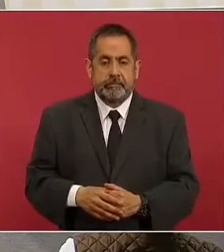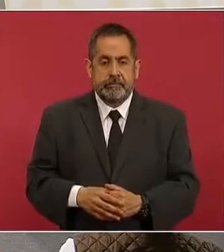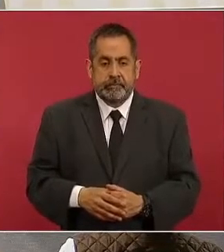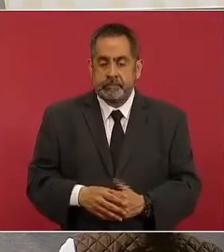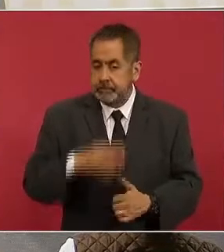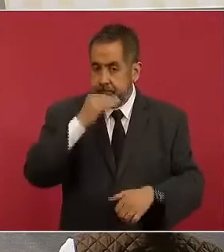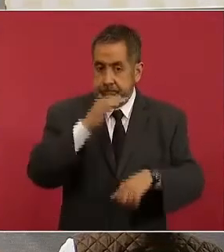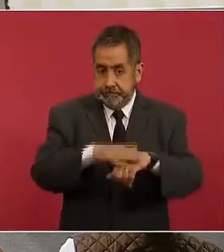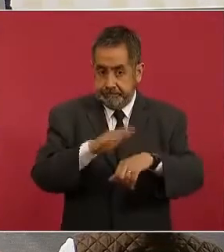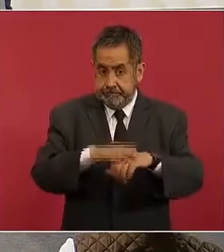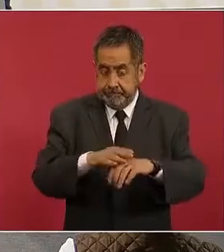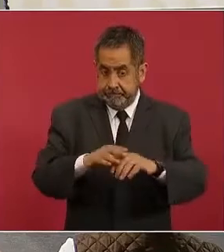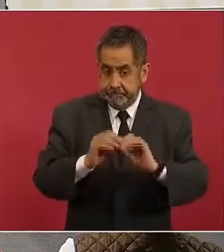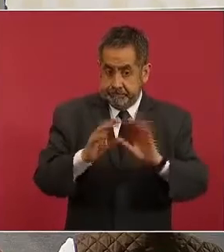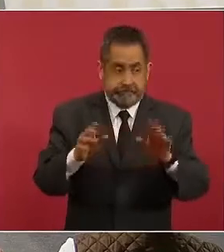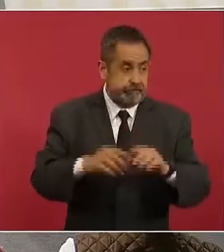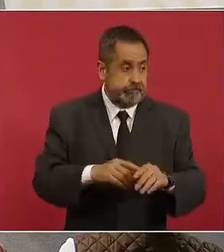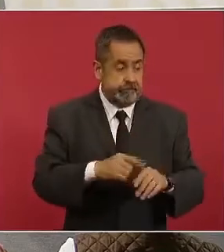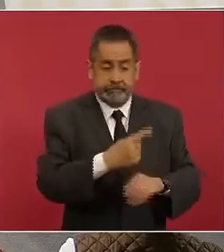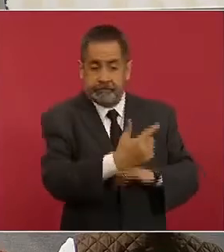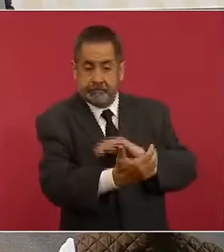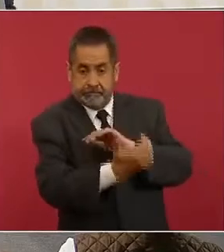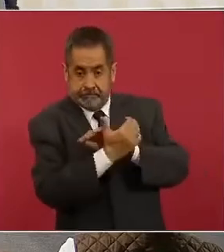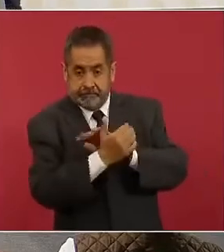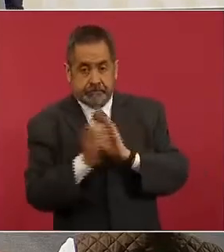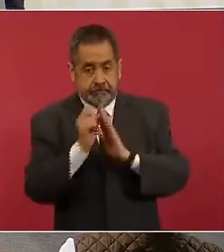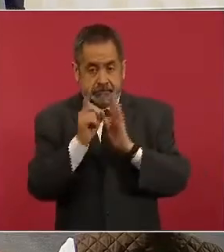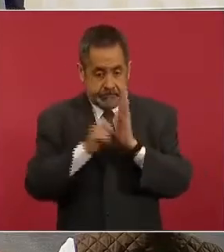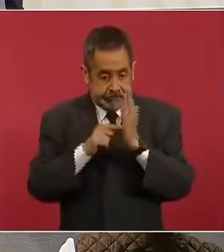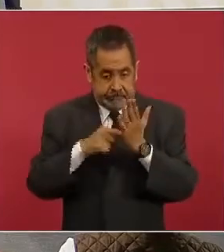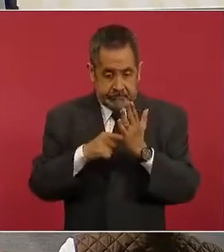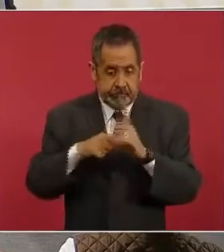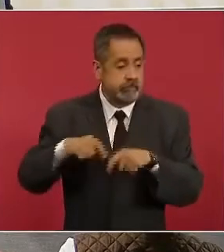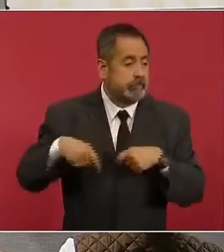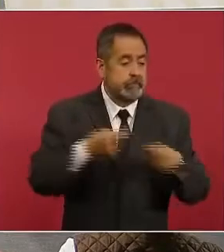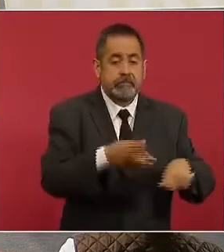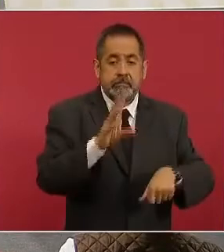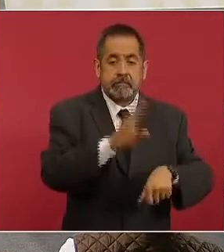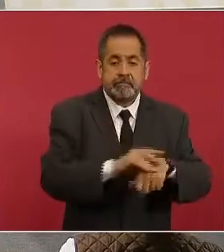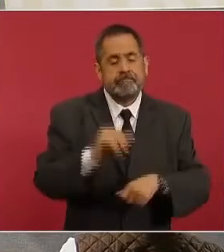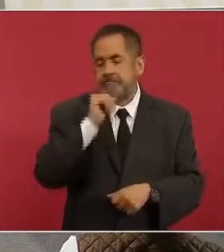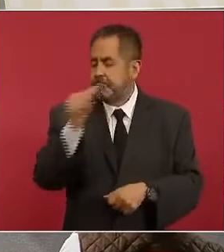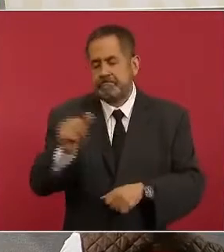Aclaramos que las nuevas solicitudes o los permisos en trámites no se otorgarán.